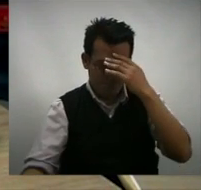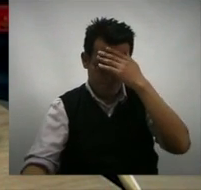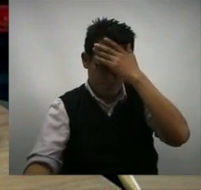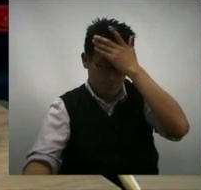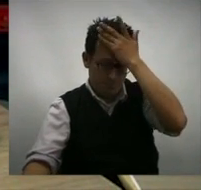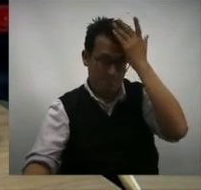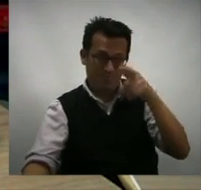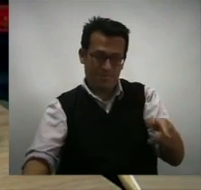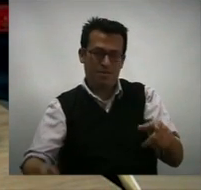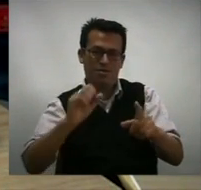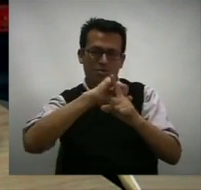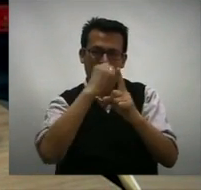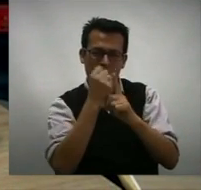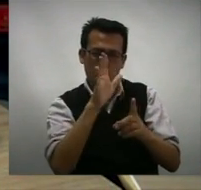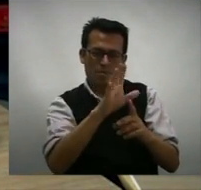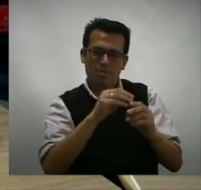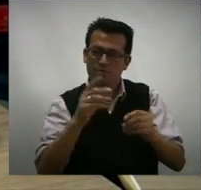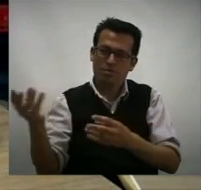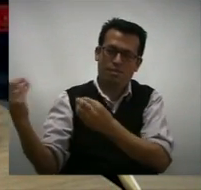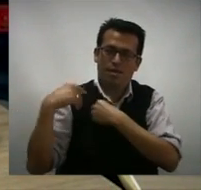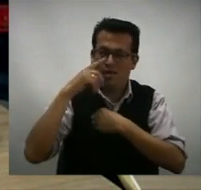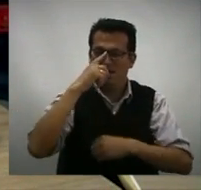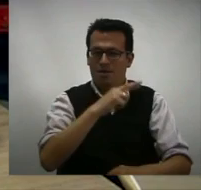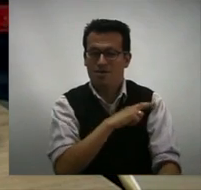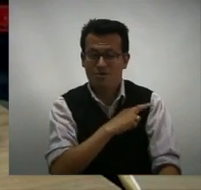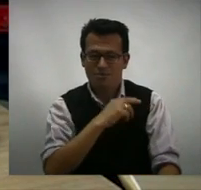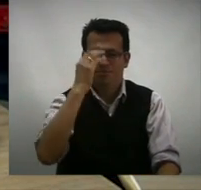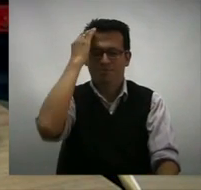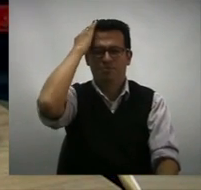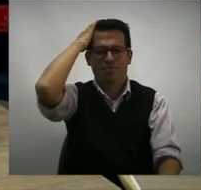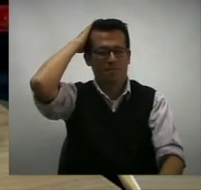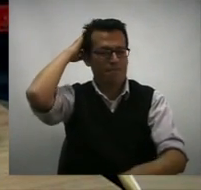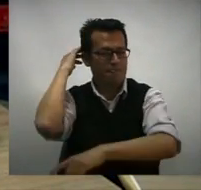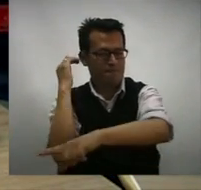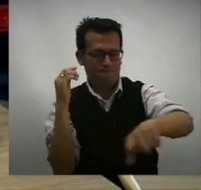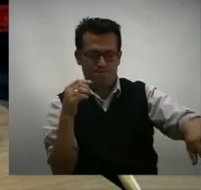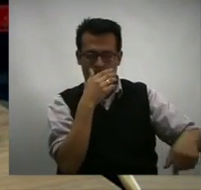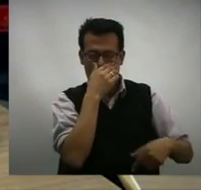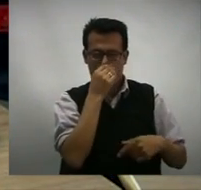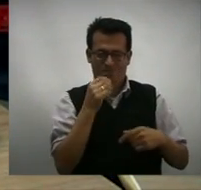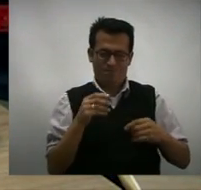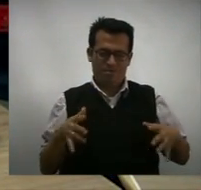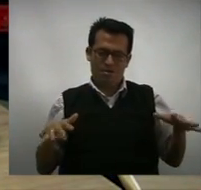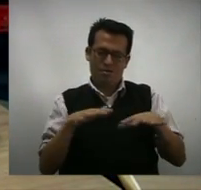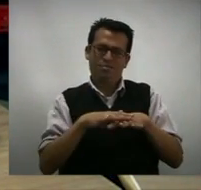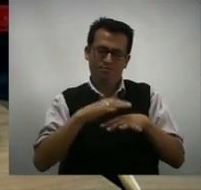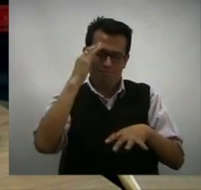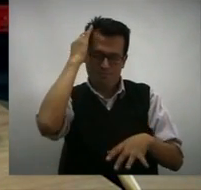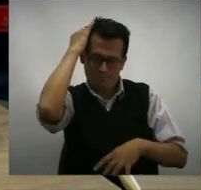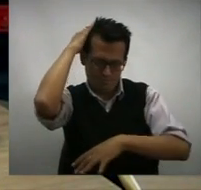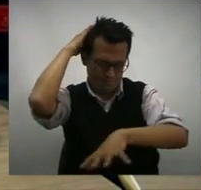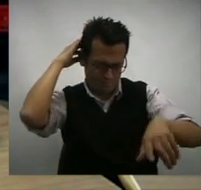índole religioso sentó las bases para el establecimiento de tecnologías formativas que, a través de una red institucional, buscaban defender